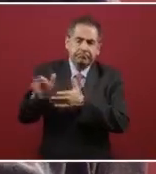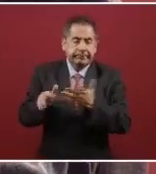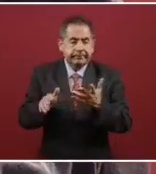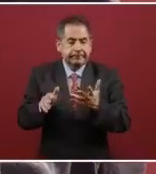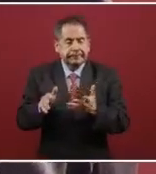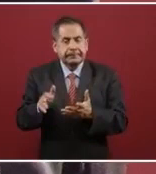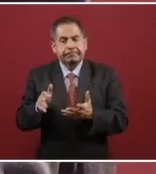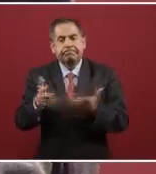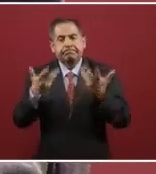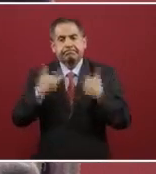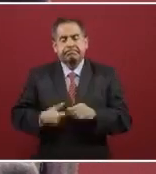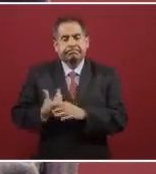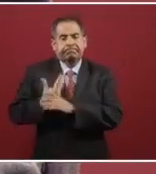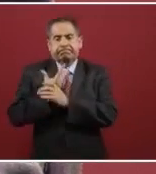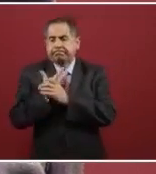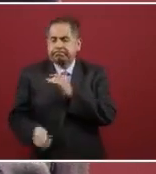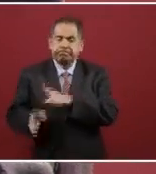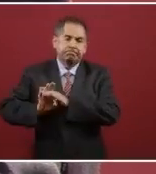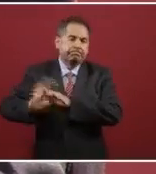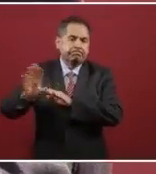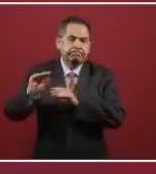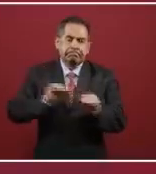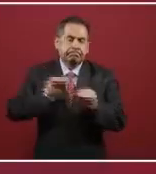tuvo que irse al exilio.